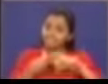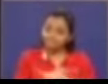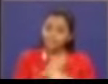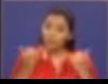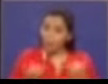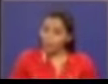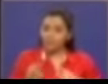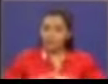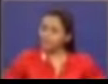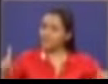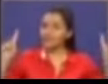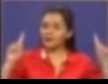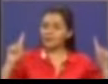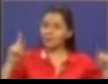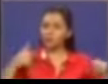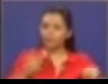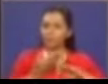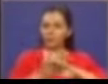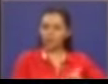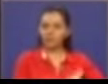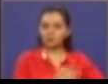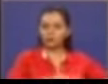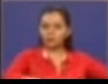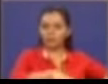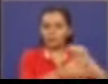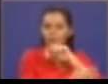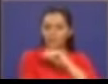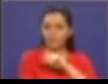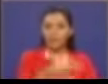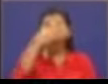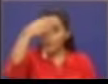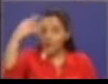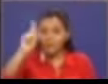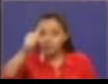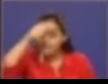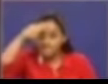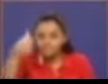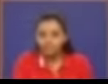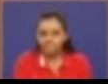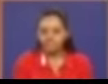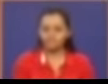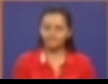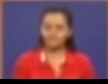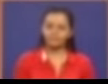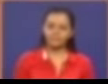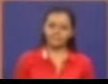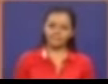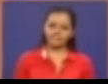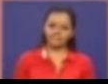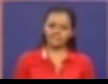ocurre, que se las protege. Prohibido olvidar.